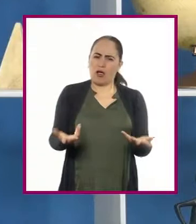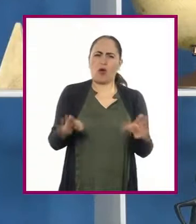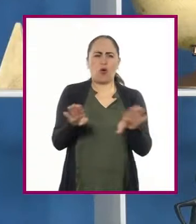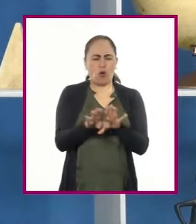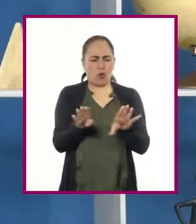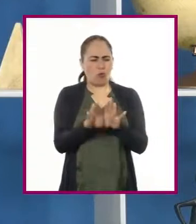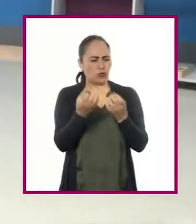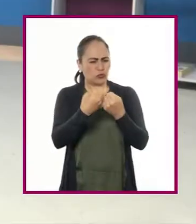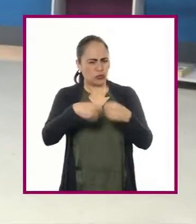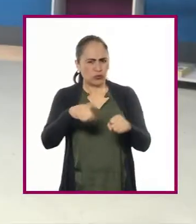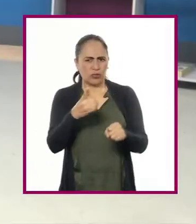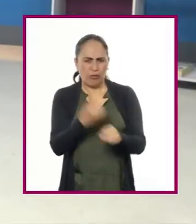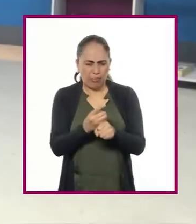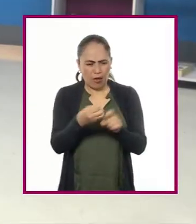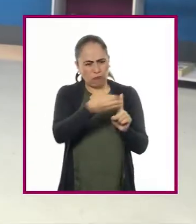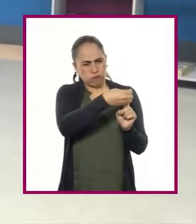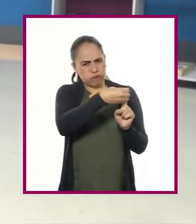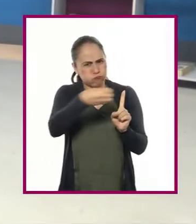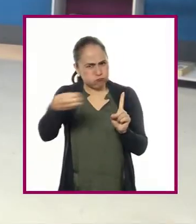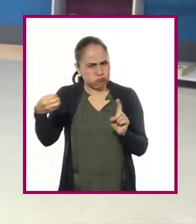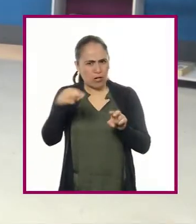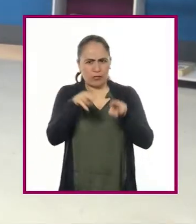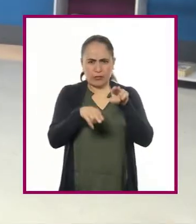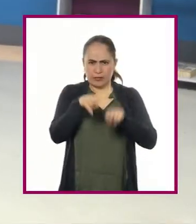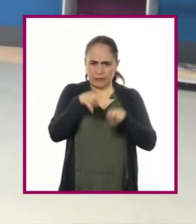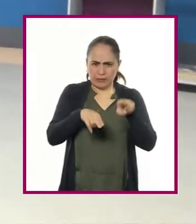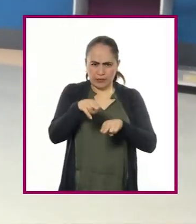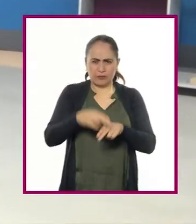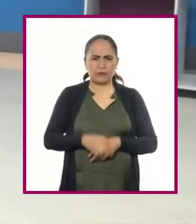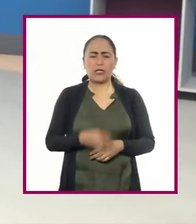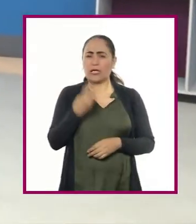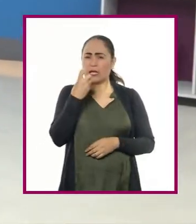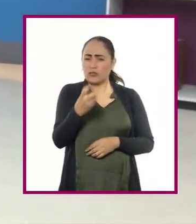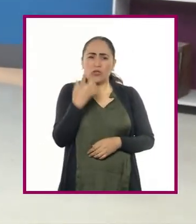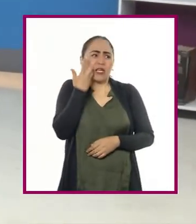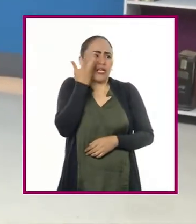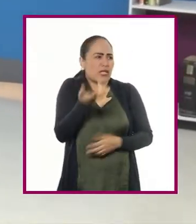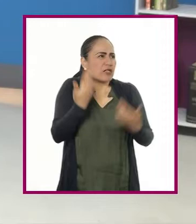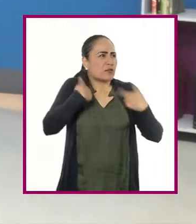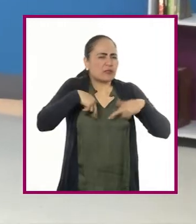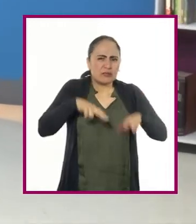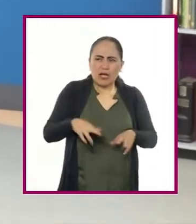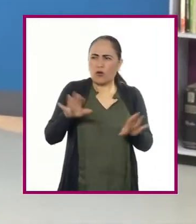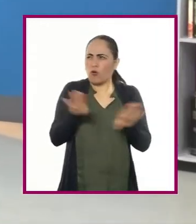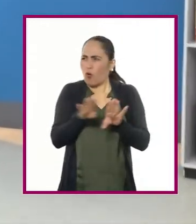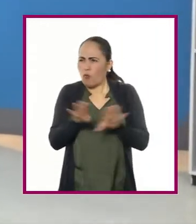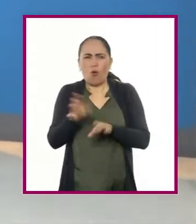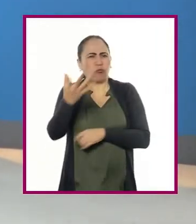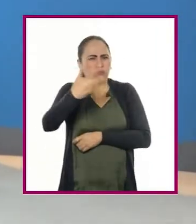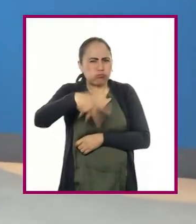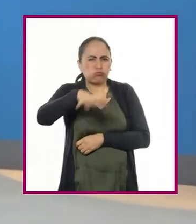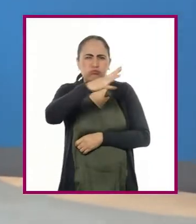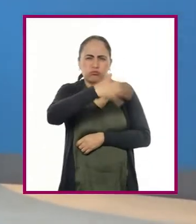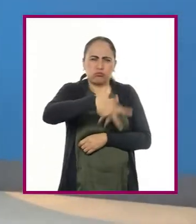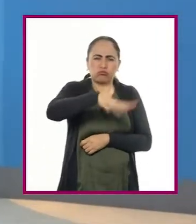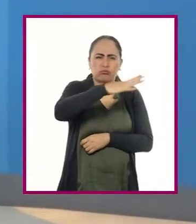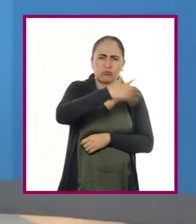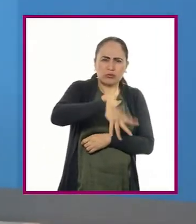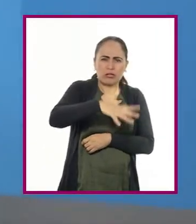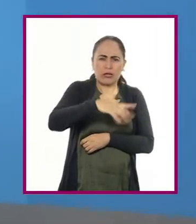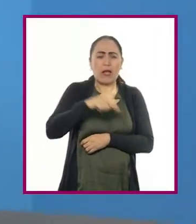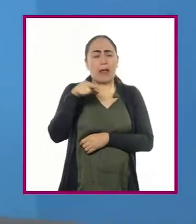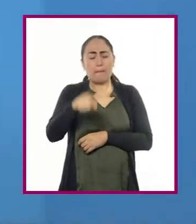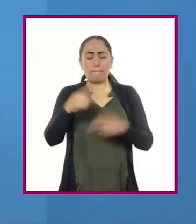sociedad. Tan intensa era esta búsqueda de representación que no fueron pocas las veces que entre